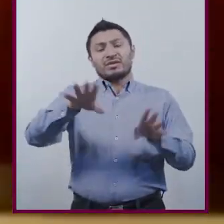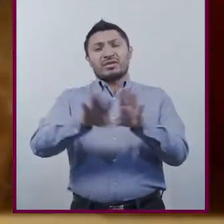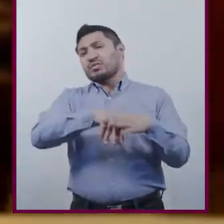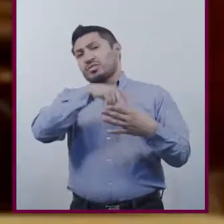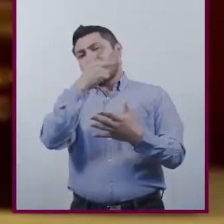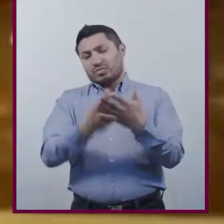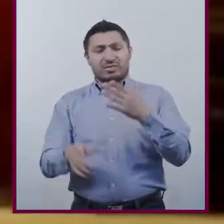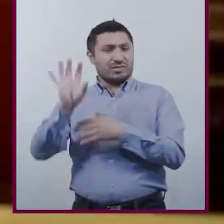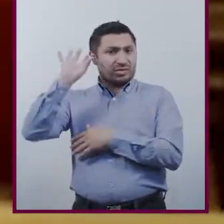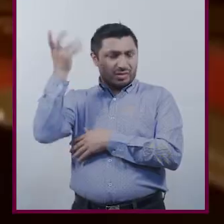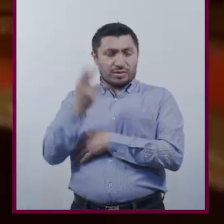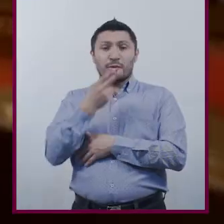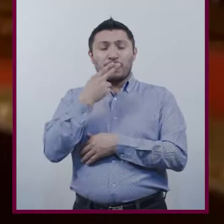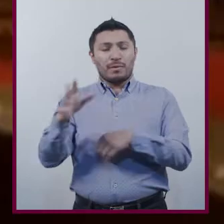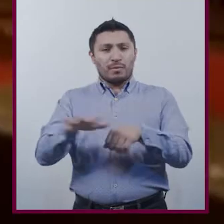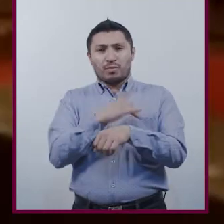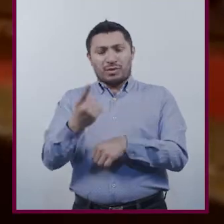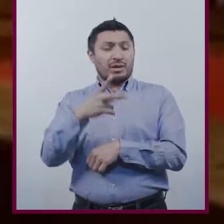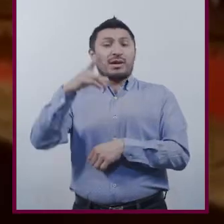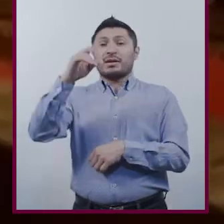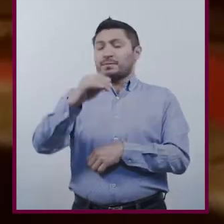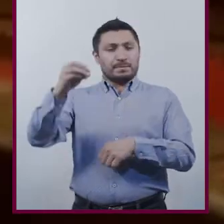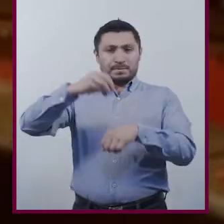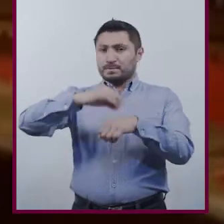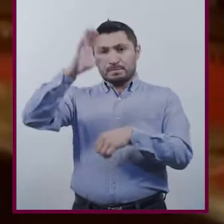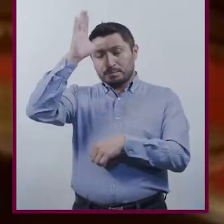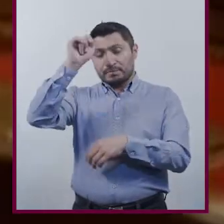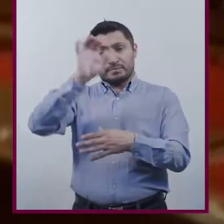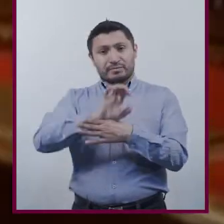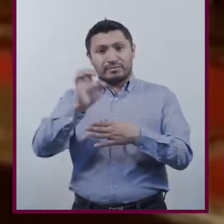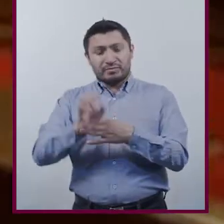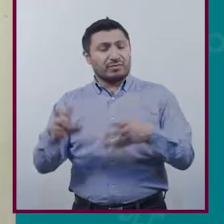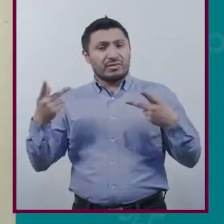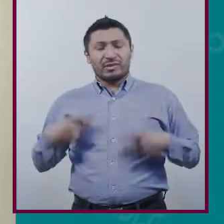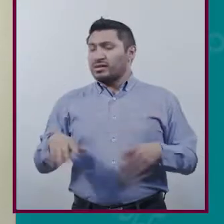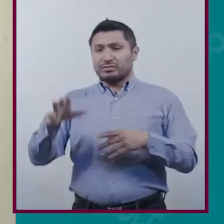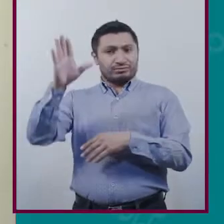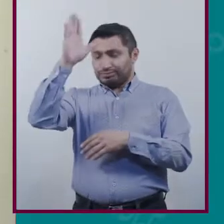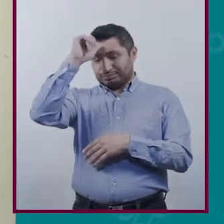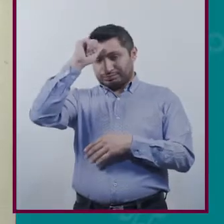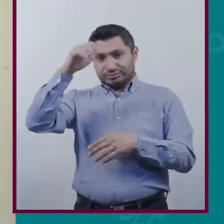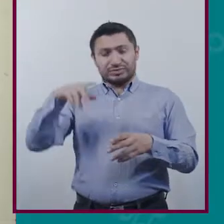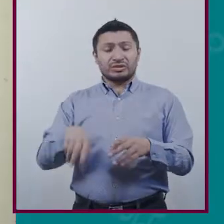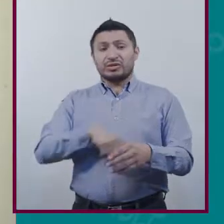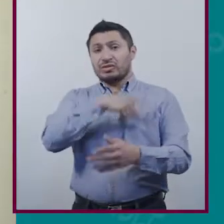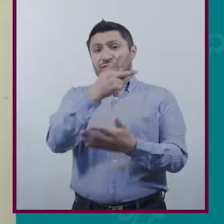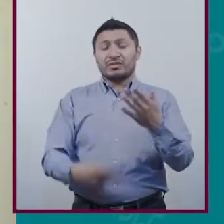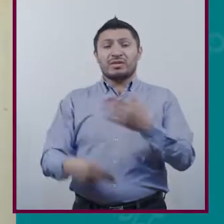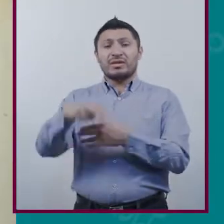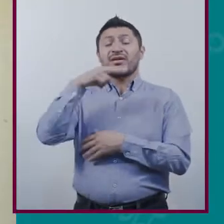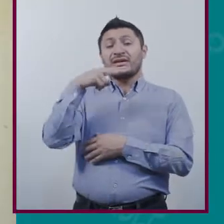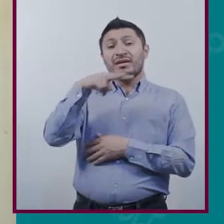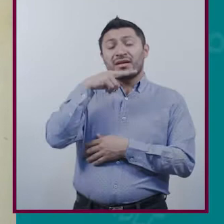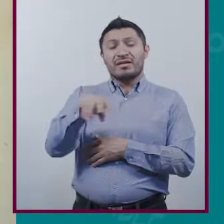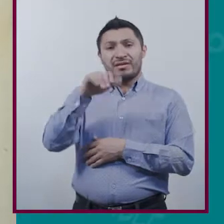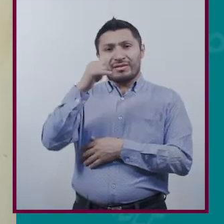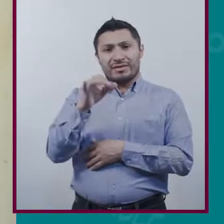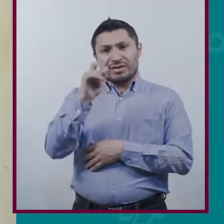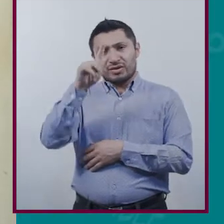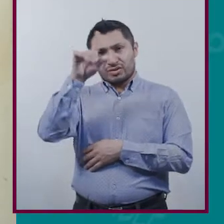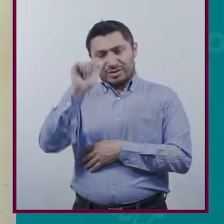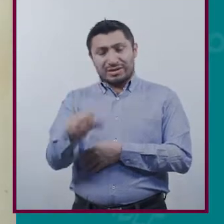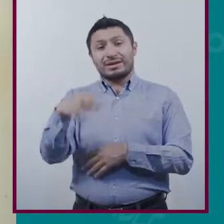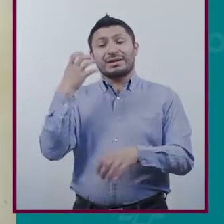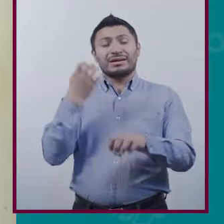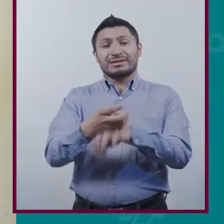de Tacubaya. Dado que no llegaron a ningún acuerdo, los inconformes promulgaron el Plan de Navidad en Ayotla, Estado de